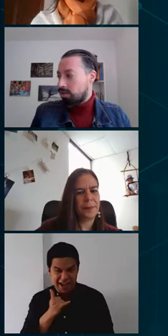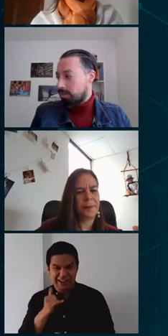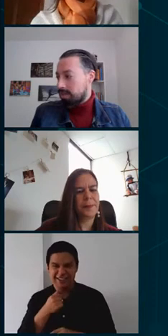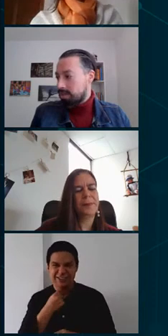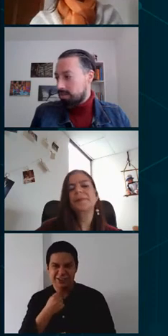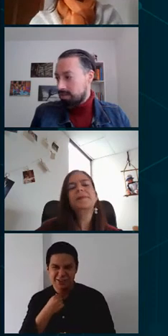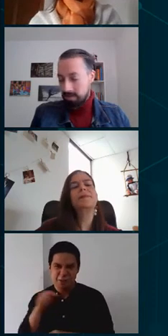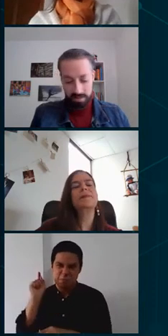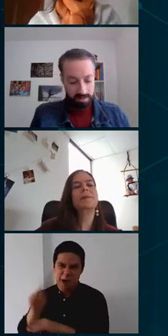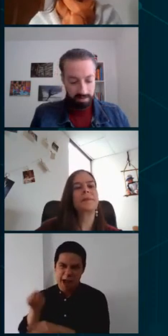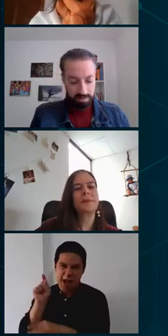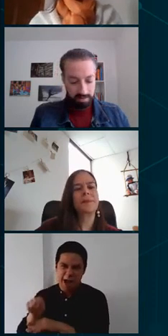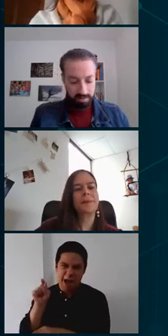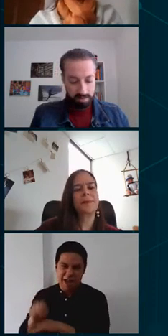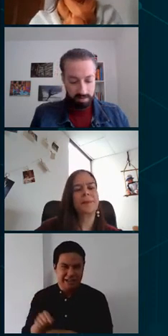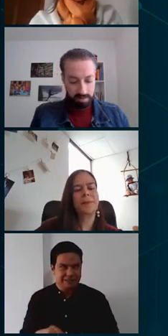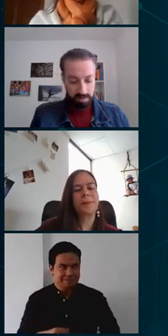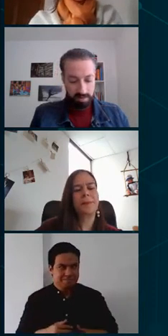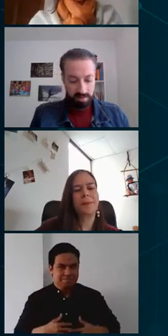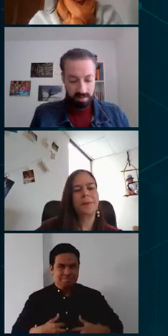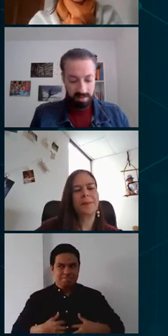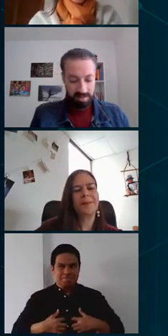infringiendo las normas.